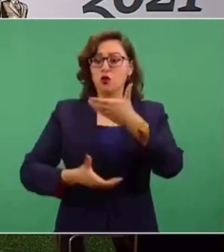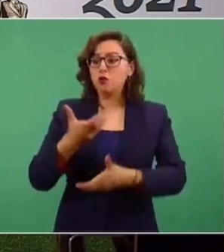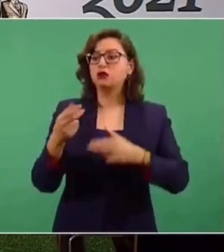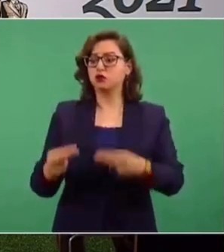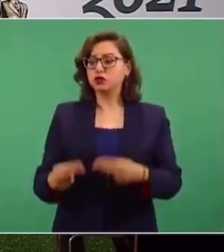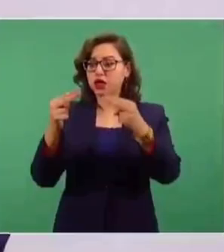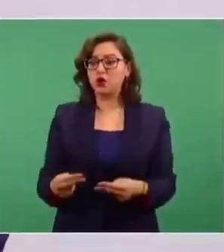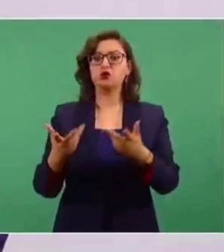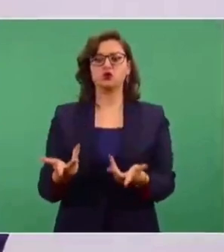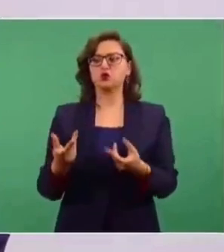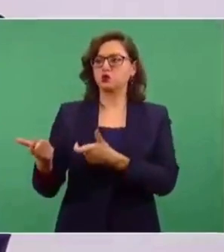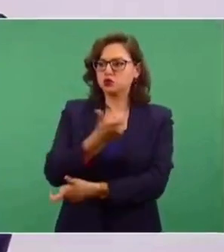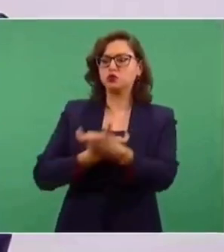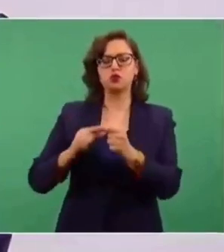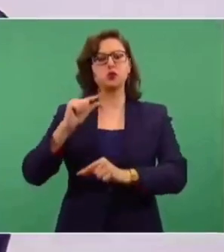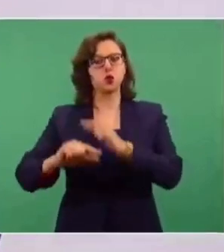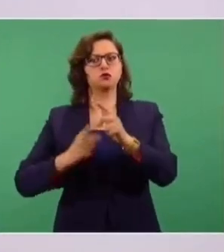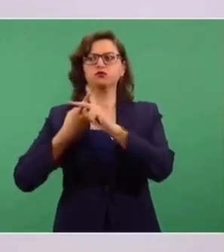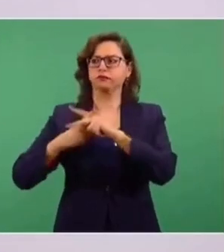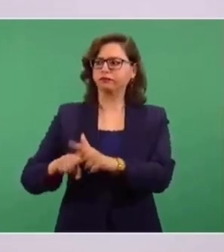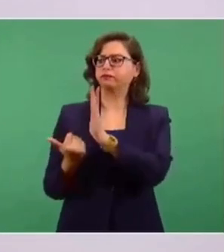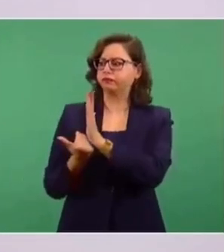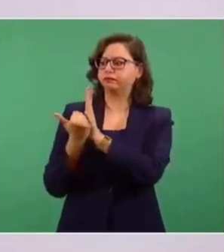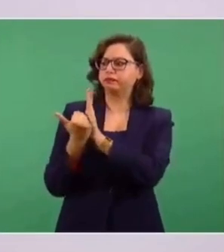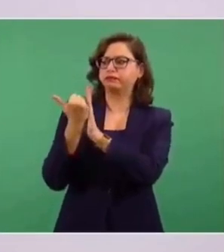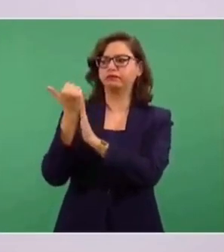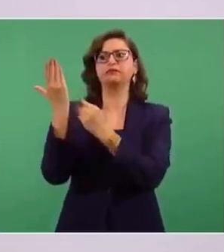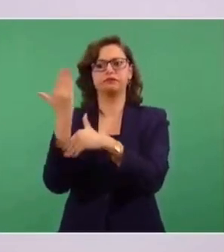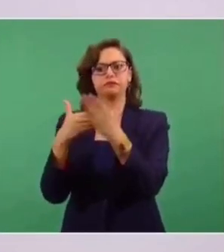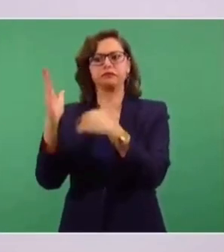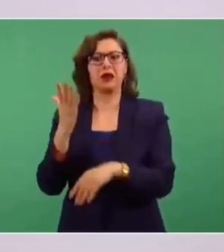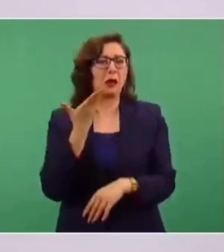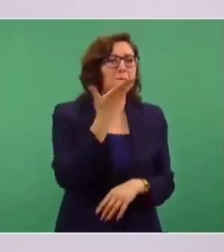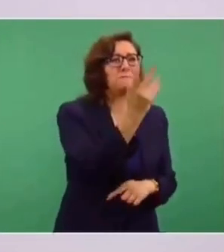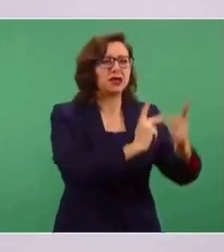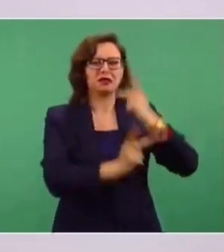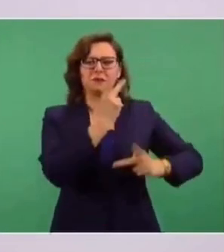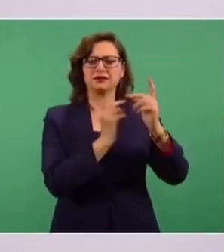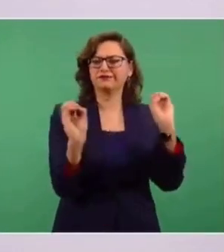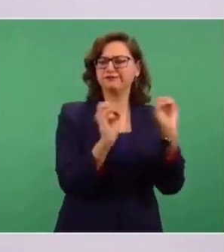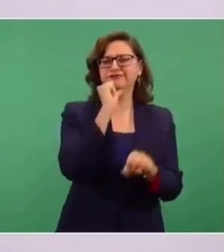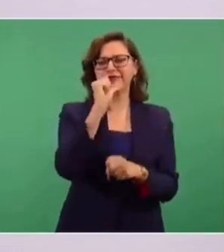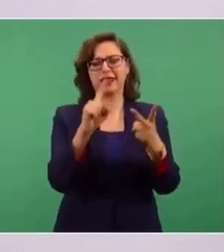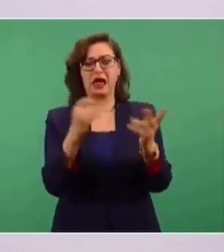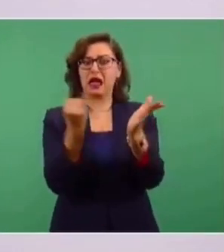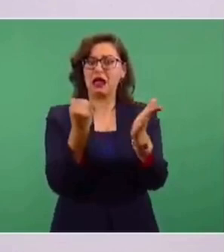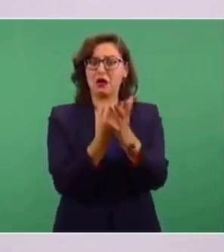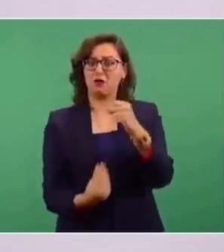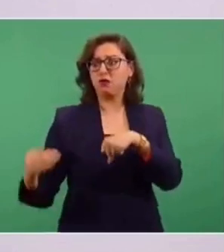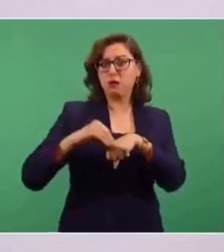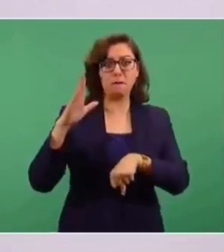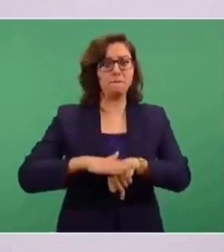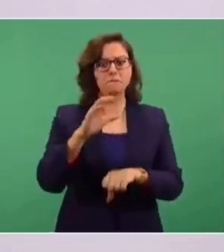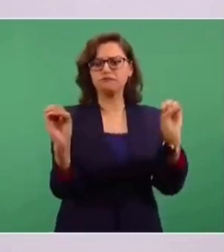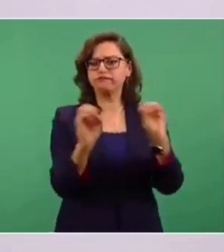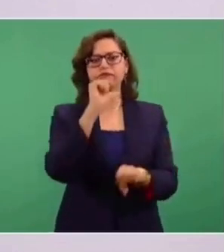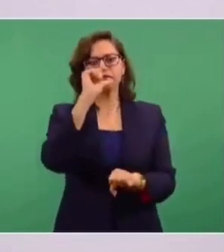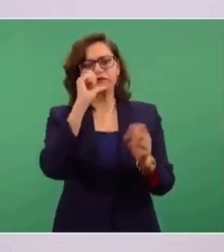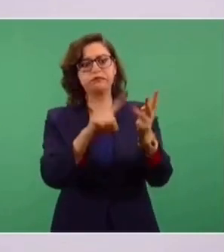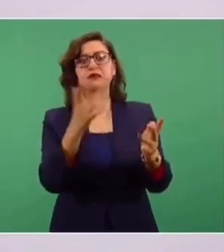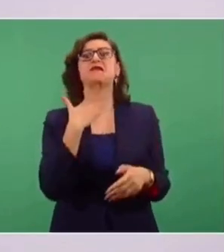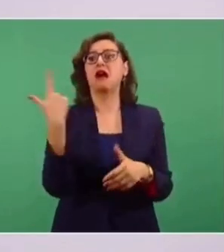reponerse sin que hayamos recurrido al endeudamiento, sin aumentar impuestos y sin gasolinazos, solo con los ahorros por el combate a la